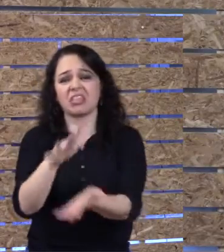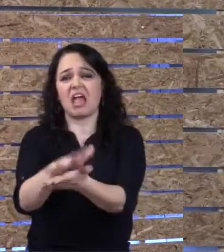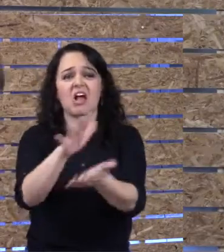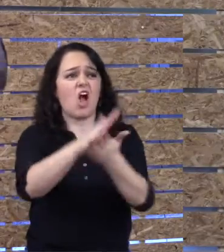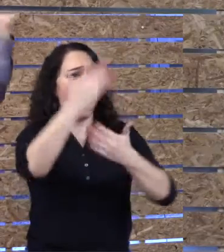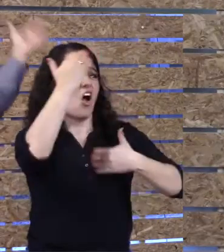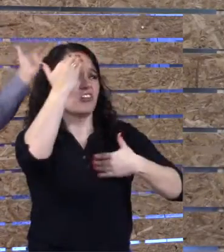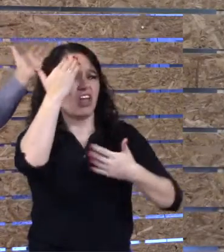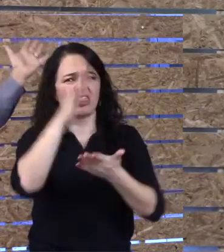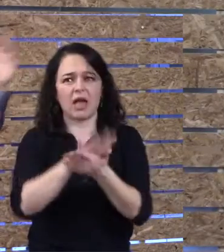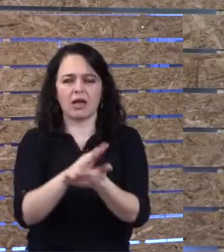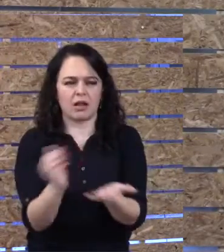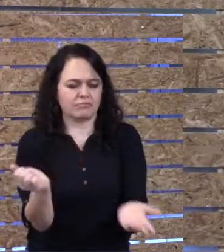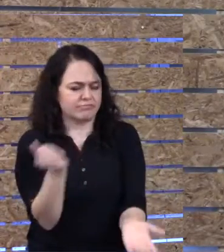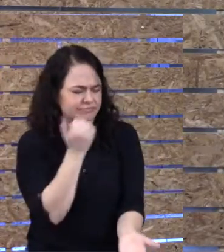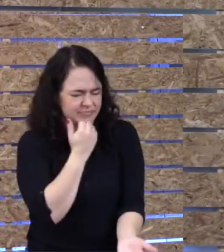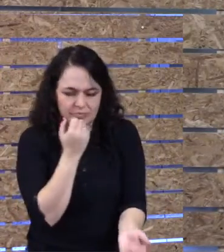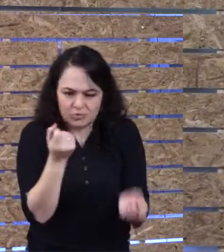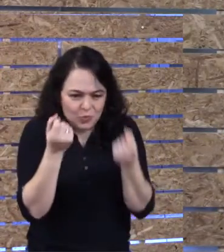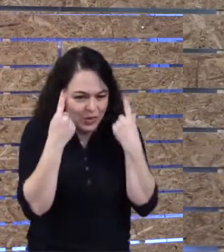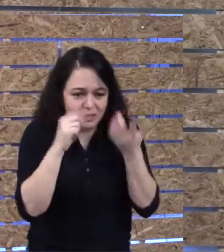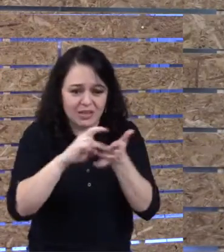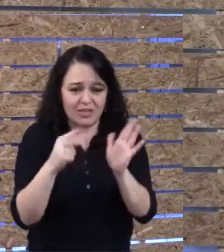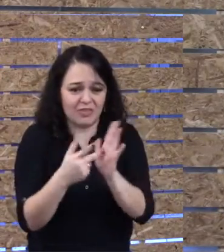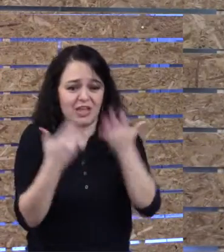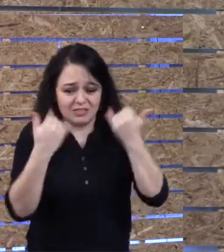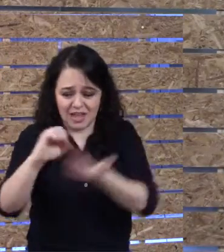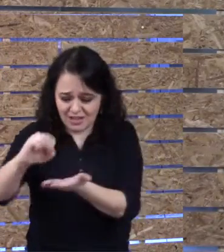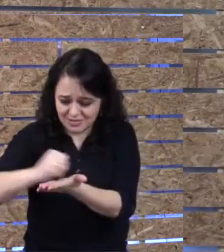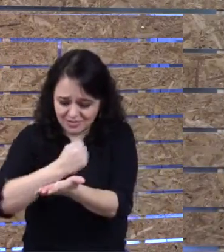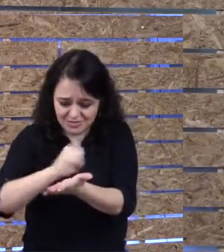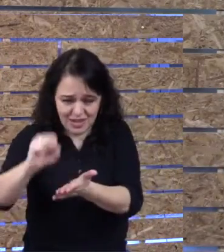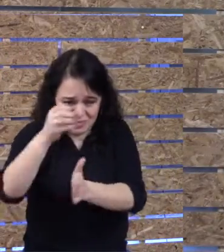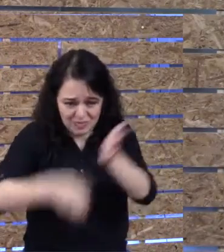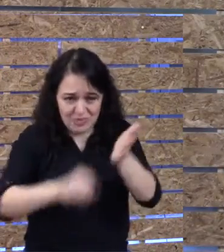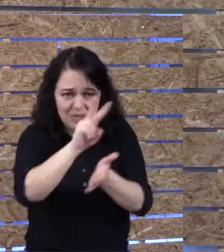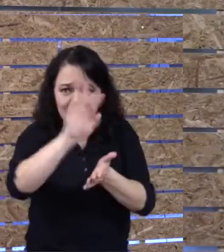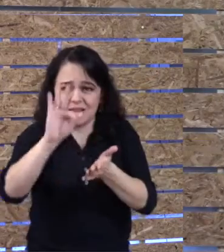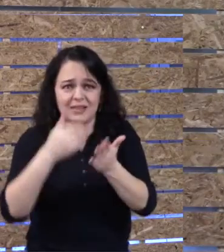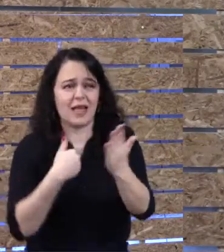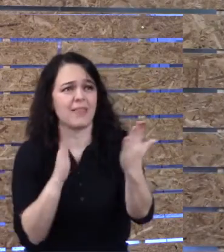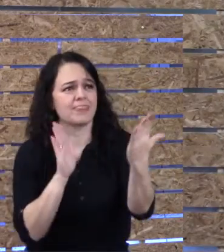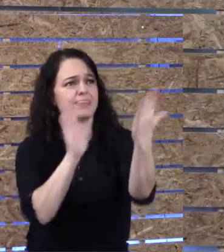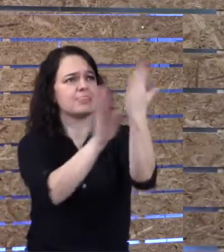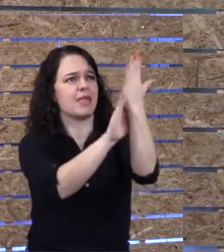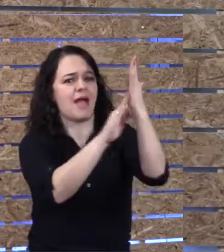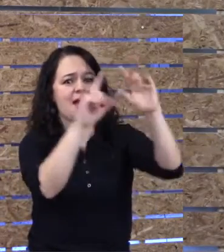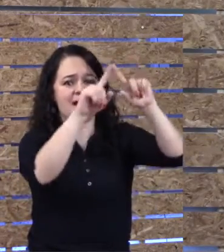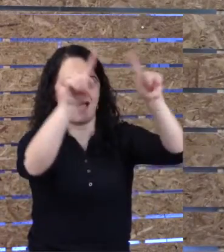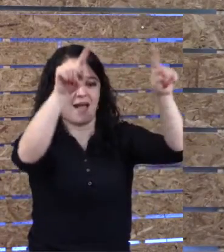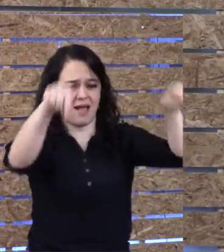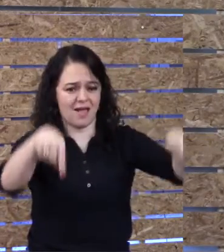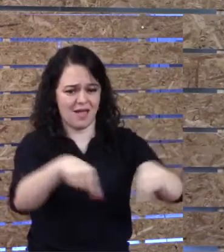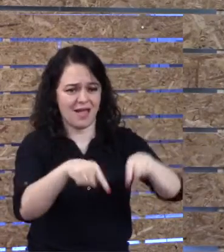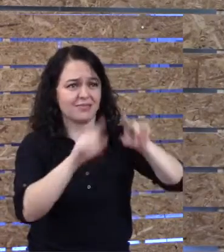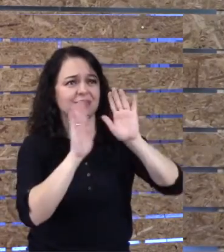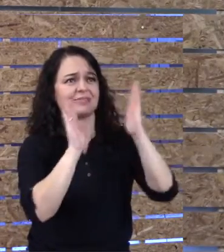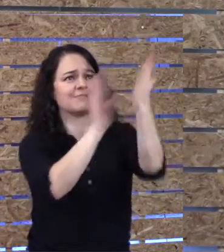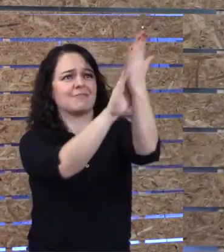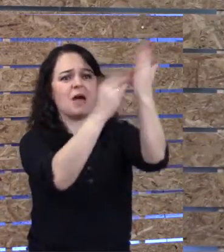y seguros porque ya me mandaron el Salmo y lo tengo pegado en mi casa, cuando están yendo camino al juicio de Dios